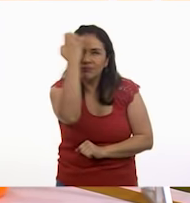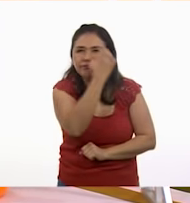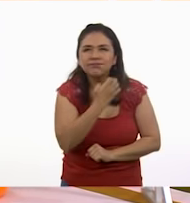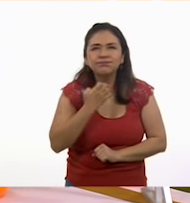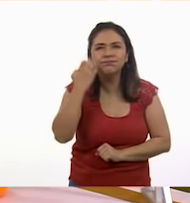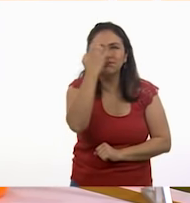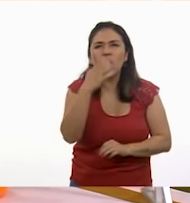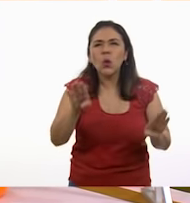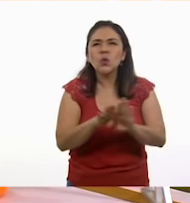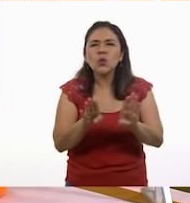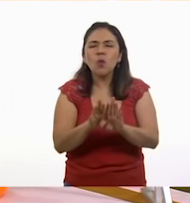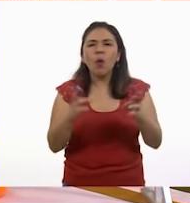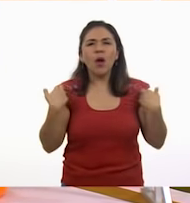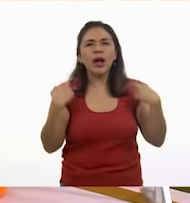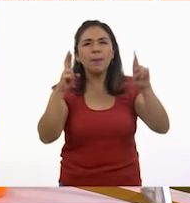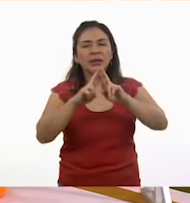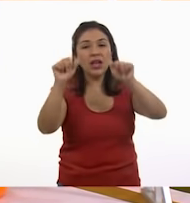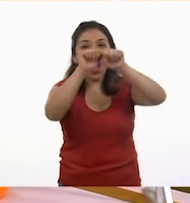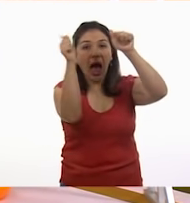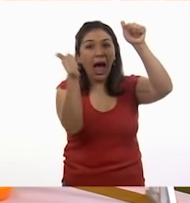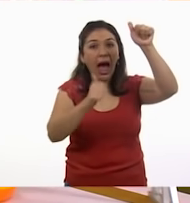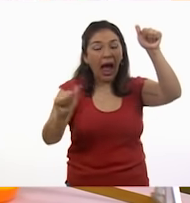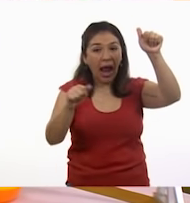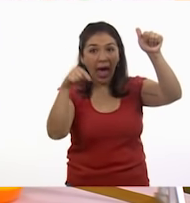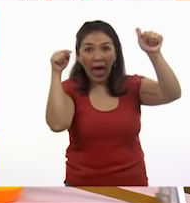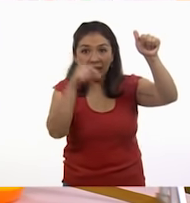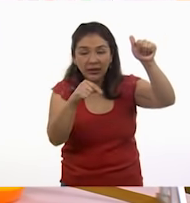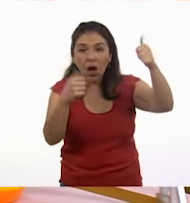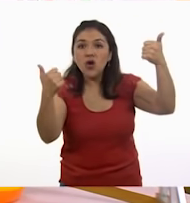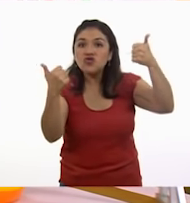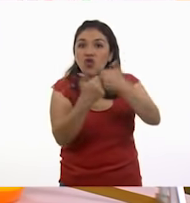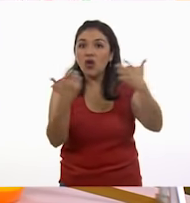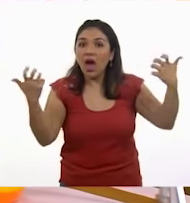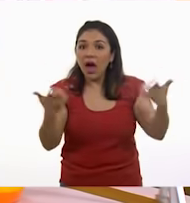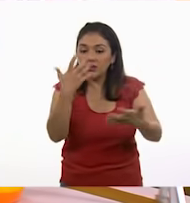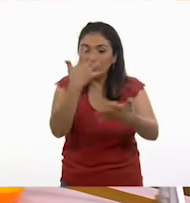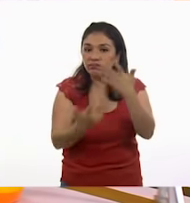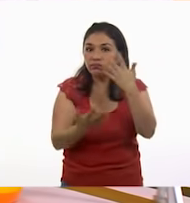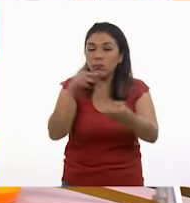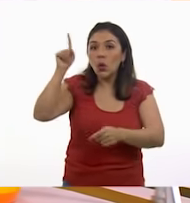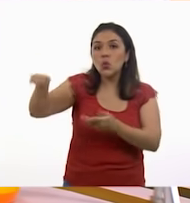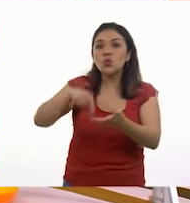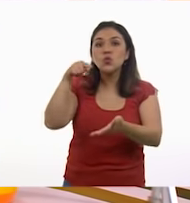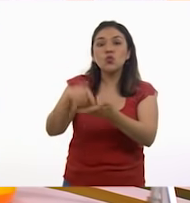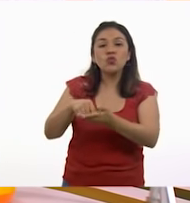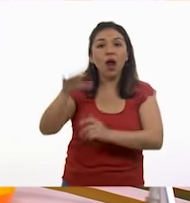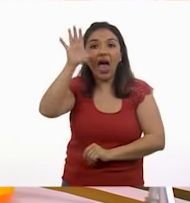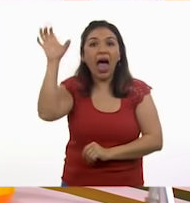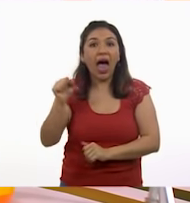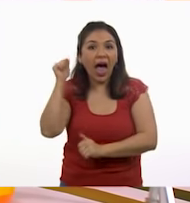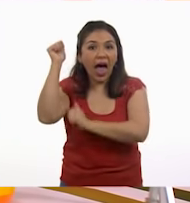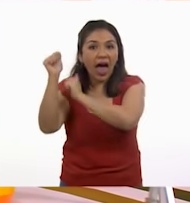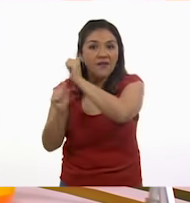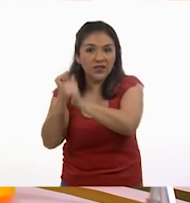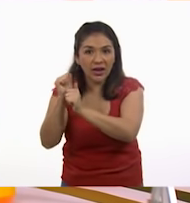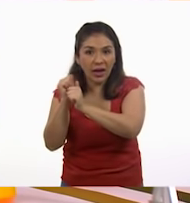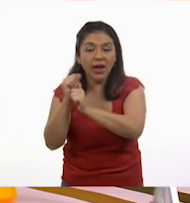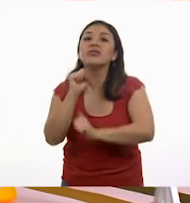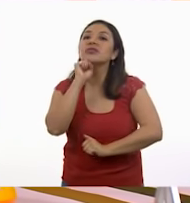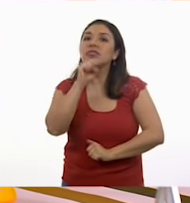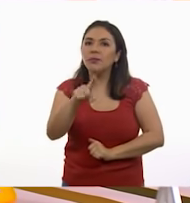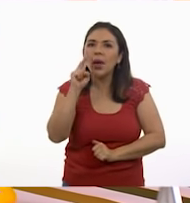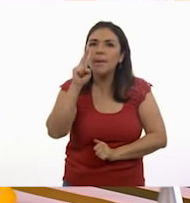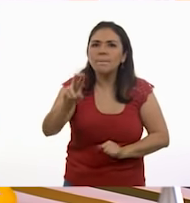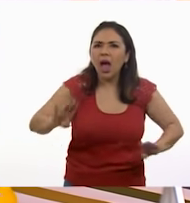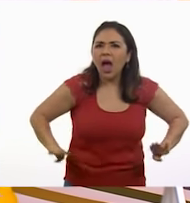algunas representaciones artísticas producidas en áfrica también aprendimos como